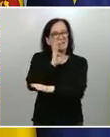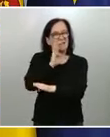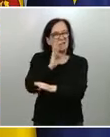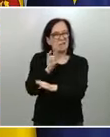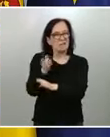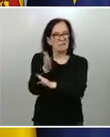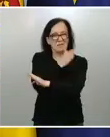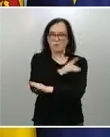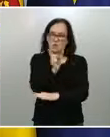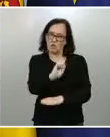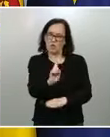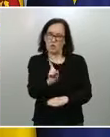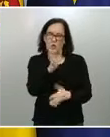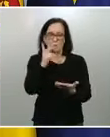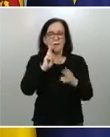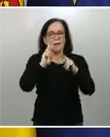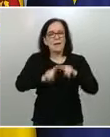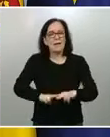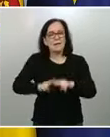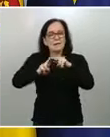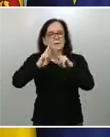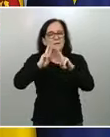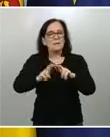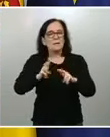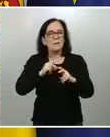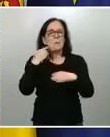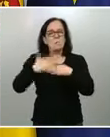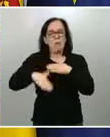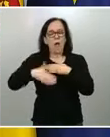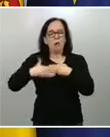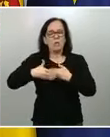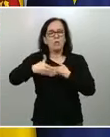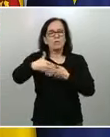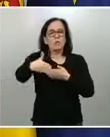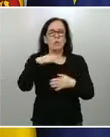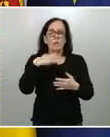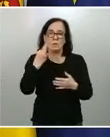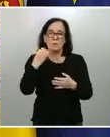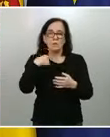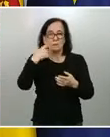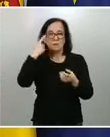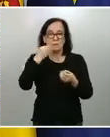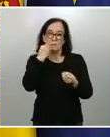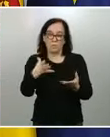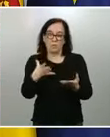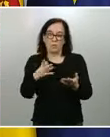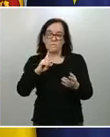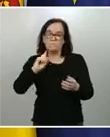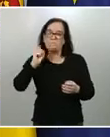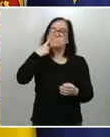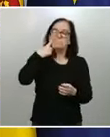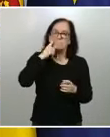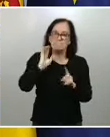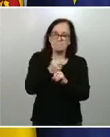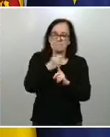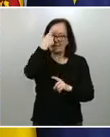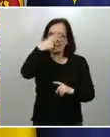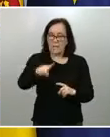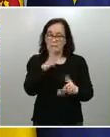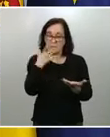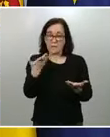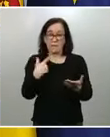revisar los plazos pero para ello tenemos que tener exactamente un buen diagnóstico pero ya le adelanto en el caso de aquellas obras